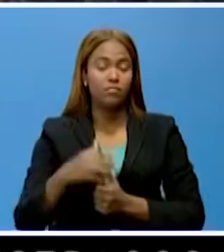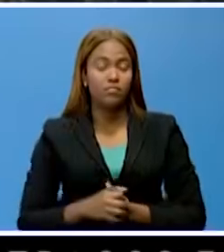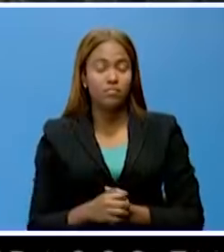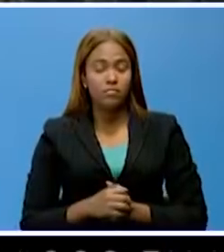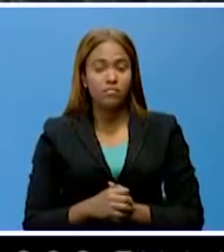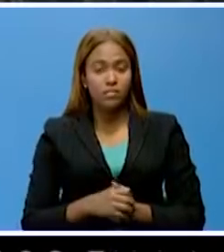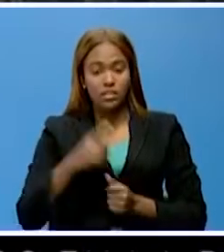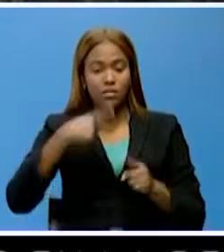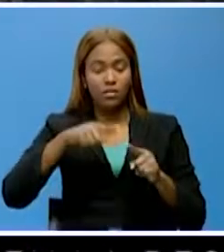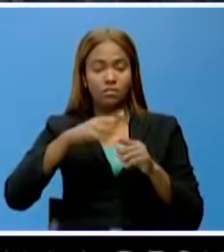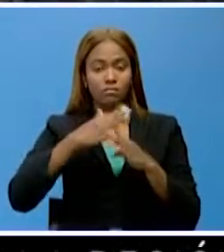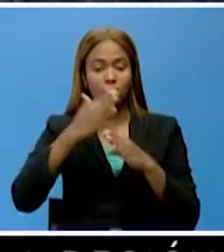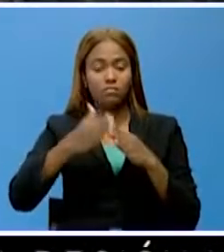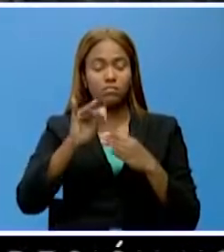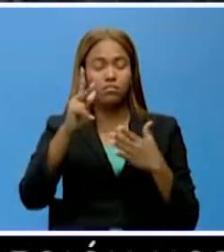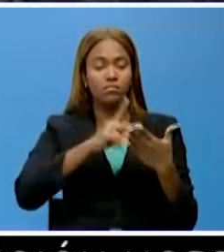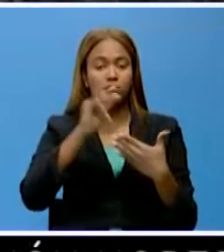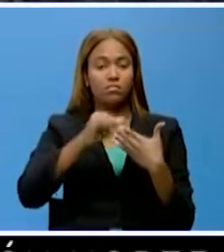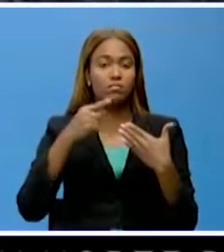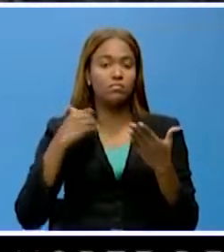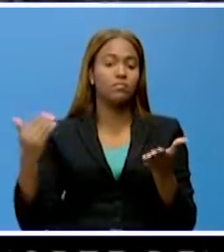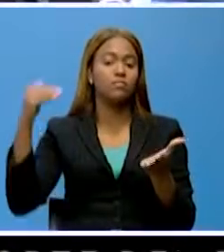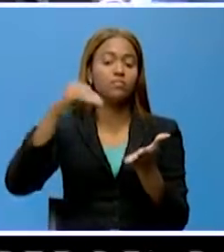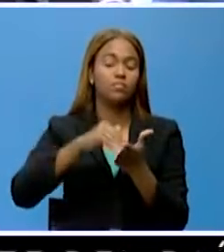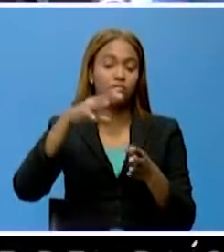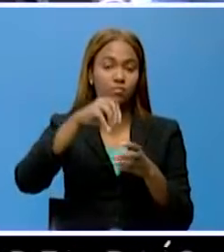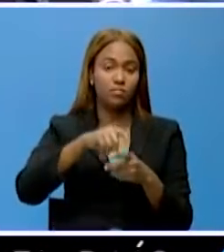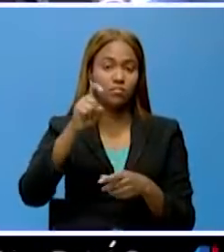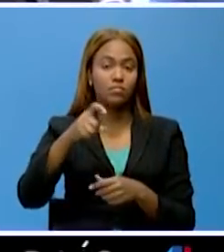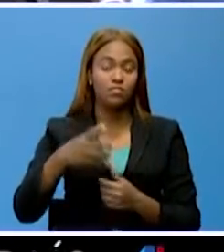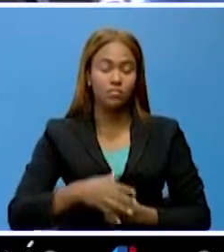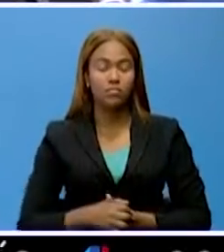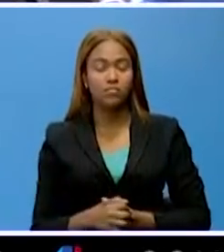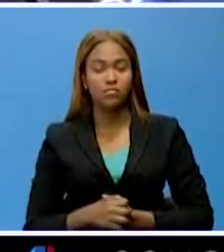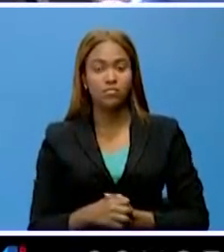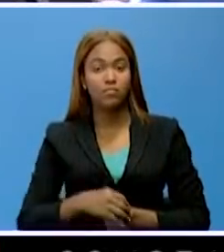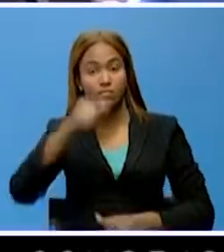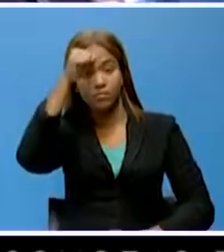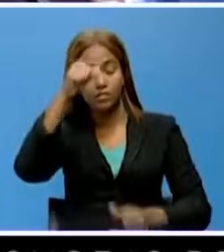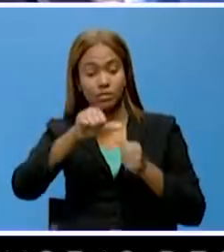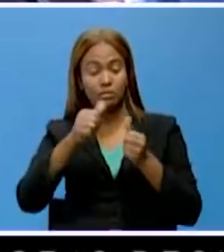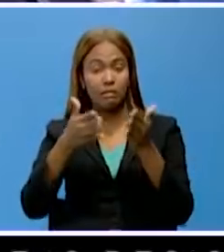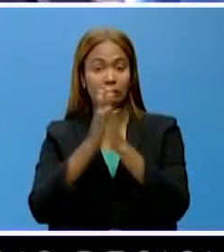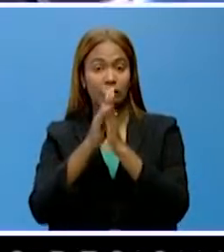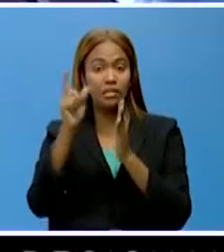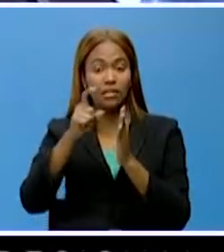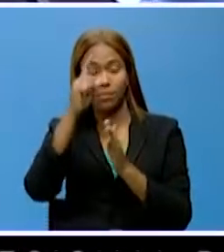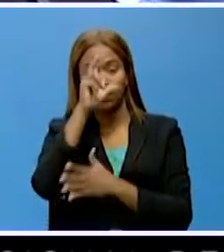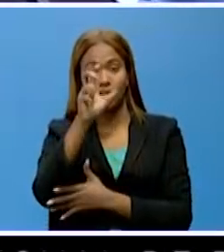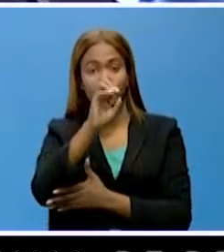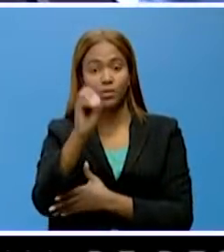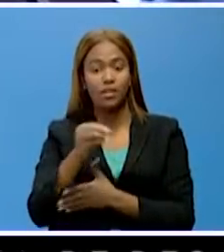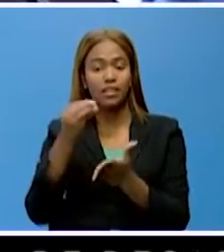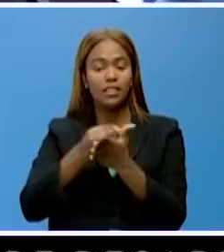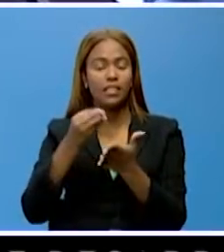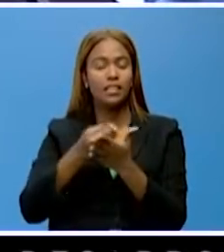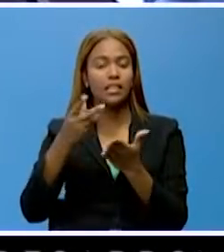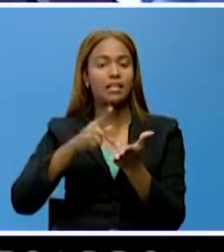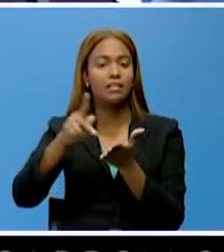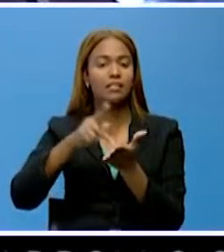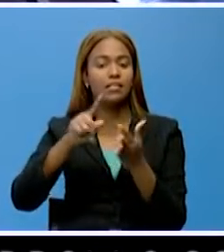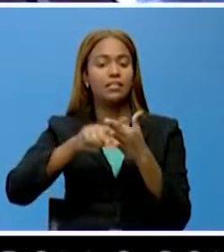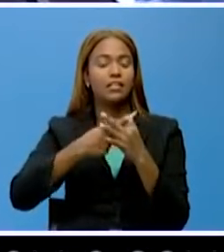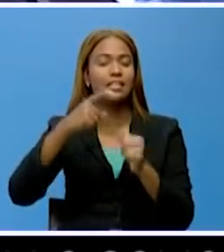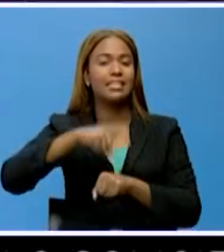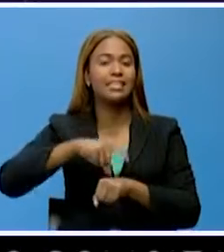Al perimir el proyecto, tenemos que reintroducirlo de nuevo. Se recuerda que el reclamo del 30% de los fondos de pensiones inició